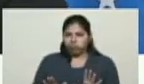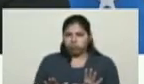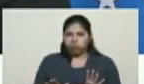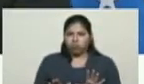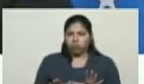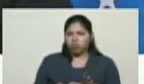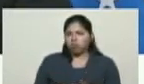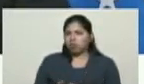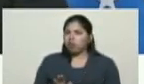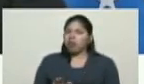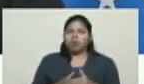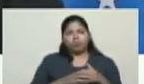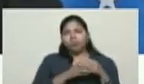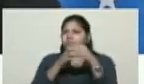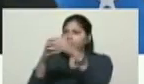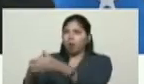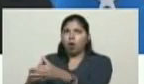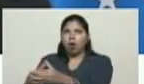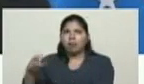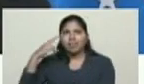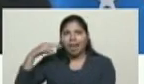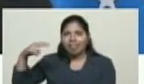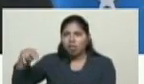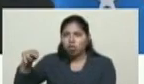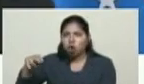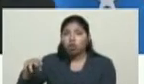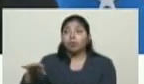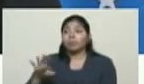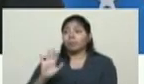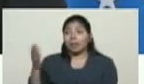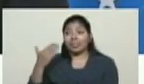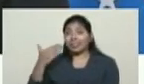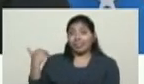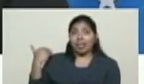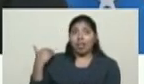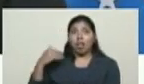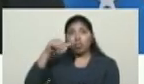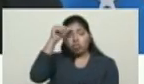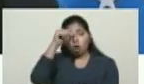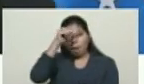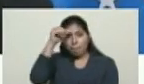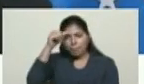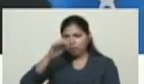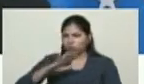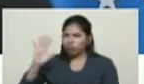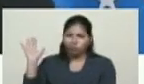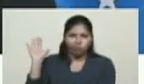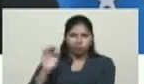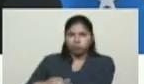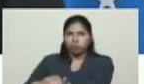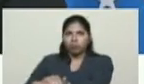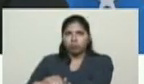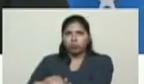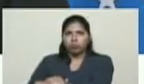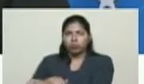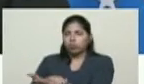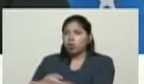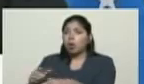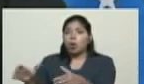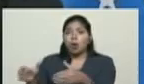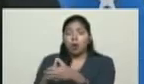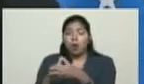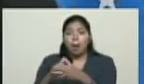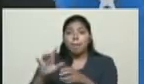al lugar y logran el día domingo 27 la captura e identificación del primer